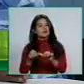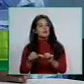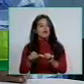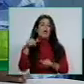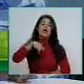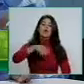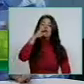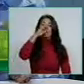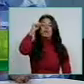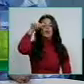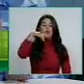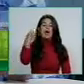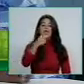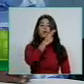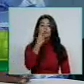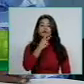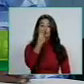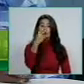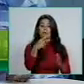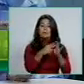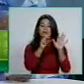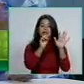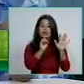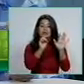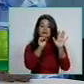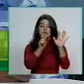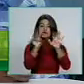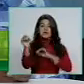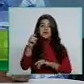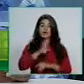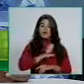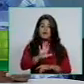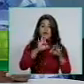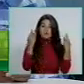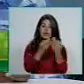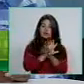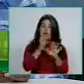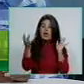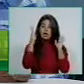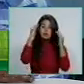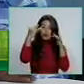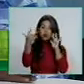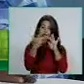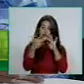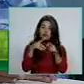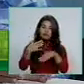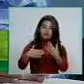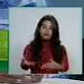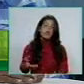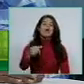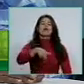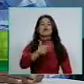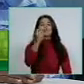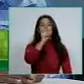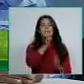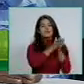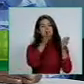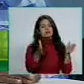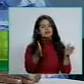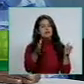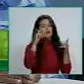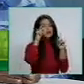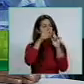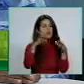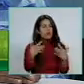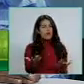un compromiso con estas 2.707 familias que fueron atendidas durante el año 2013. Y de cara en este primer trimestre, ¿cuál es nuestra